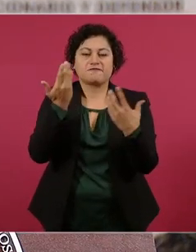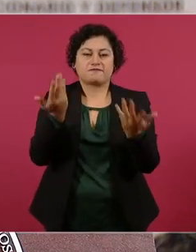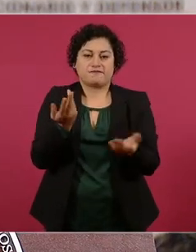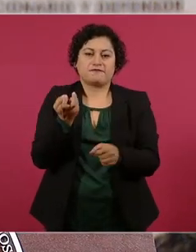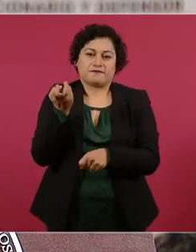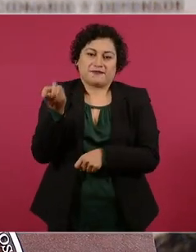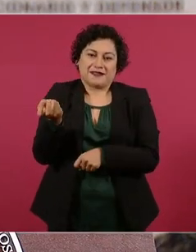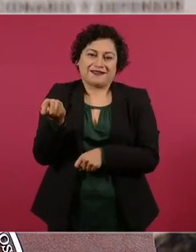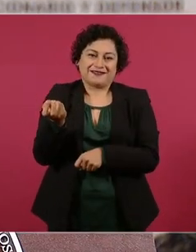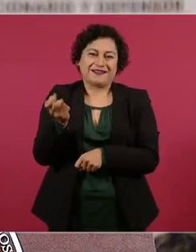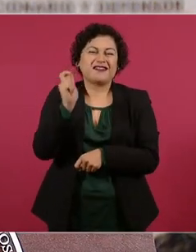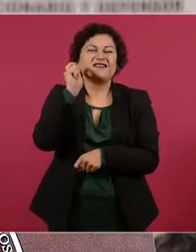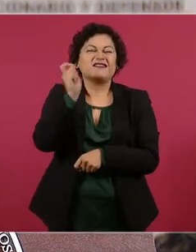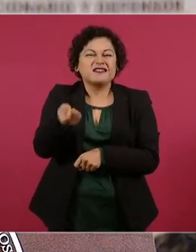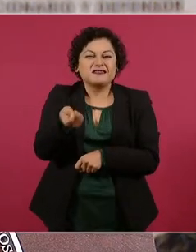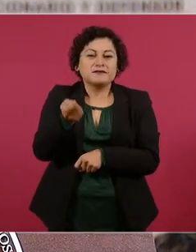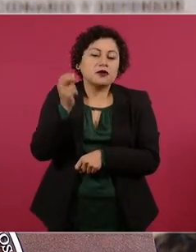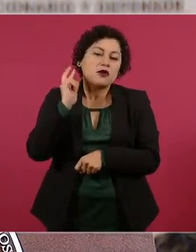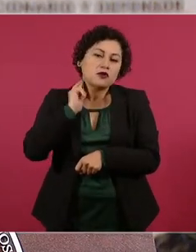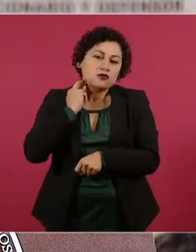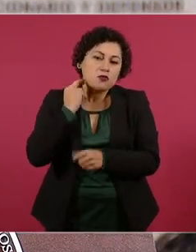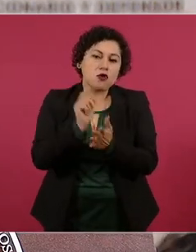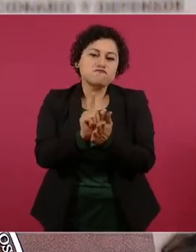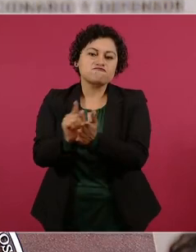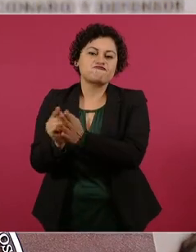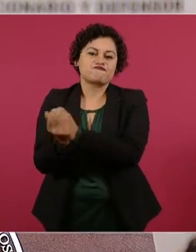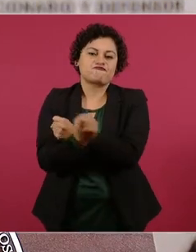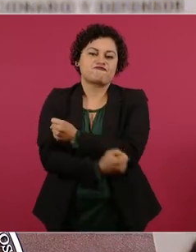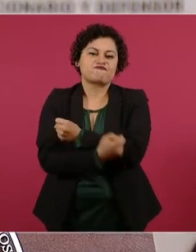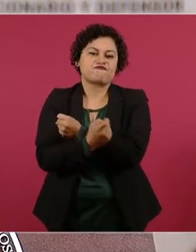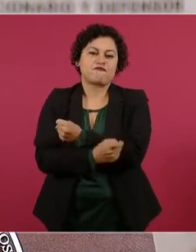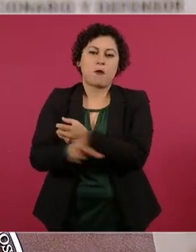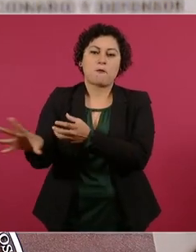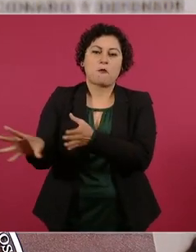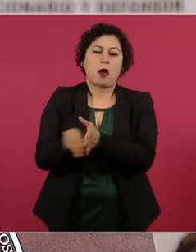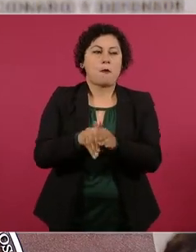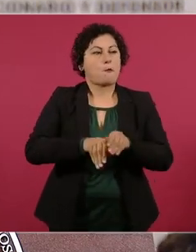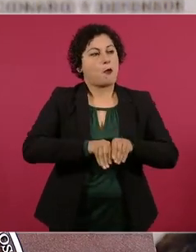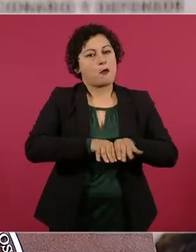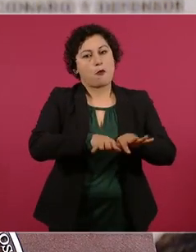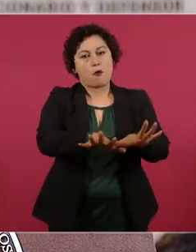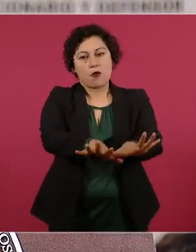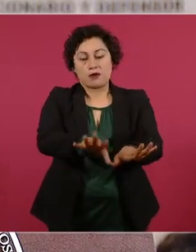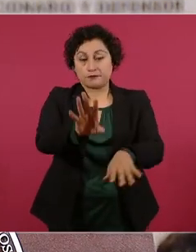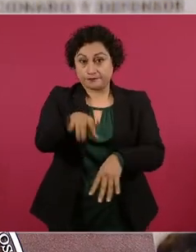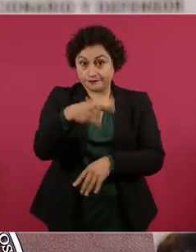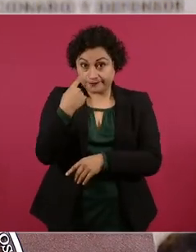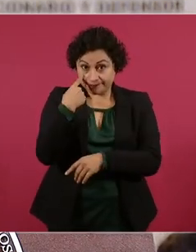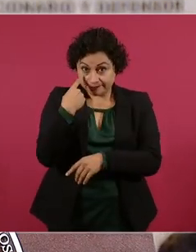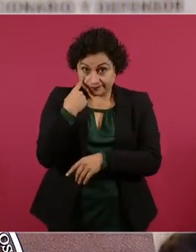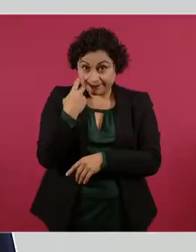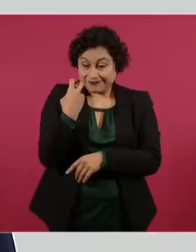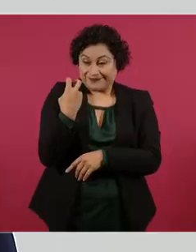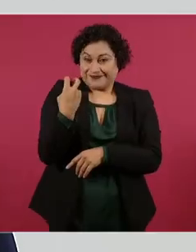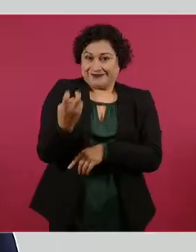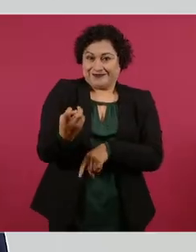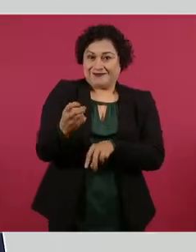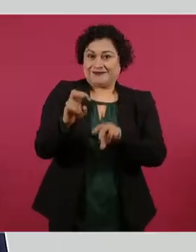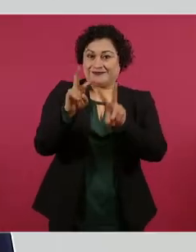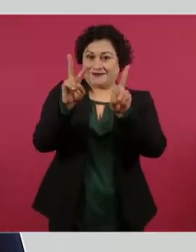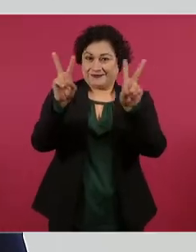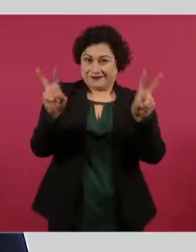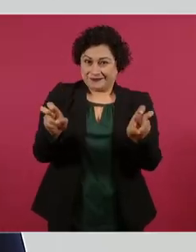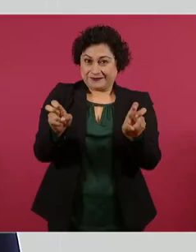cuentas robotizadas. Y esto es muy importante, en contra del presidente y